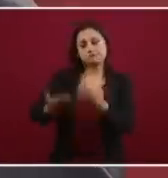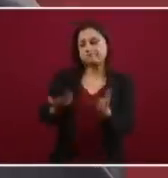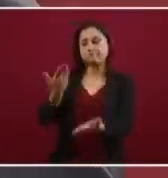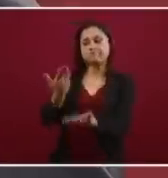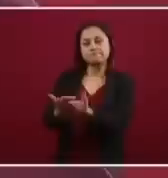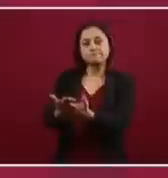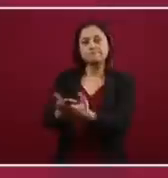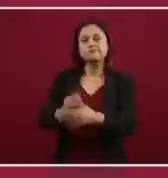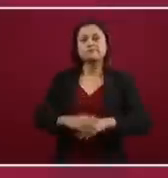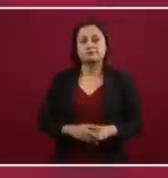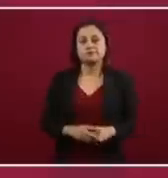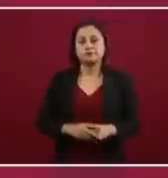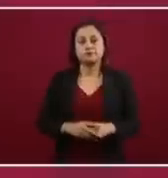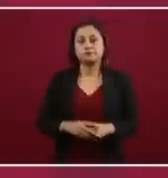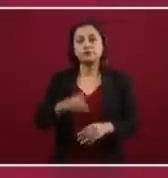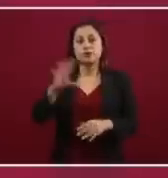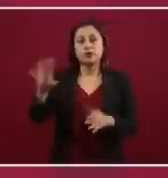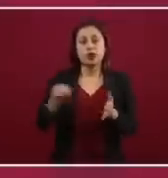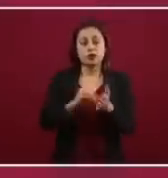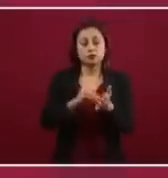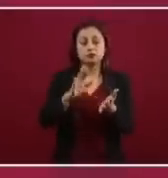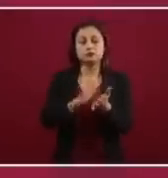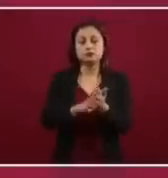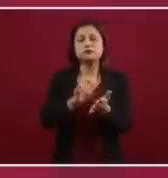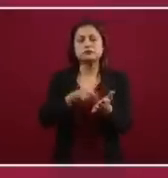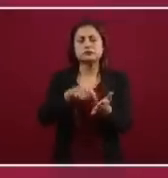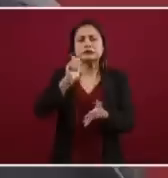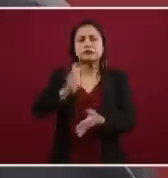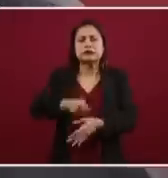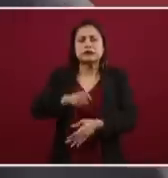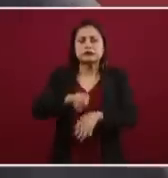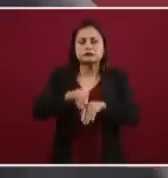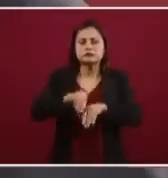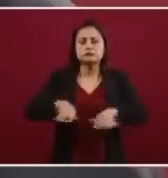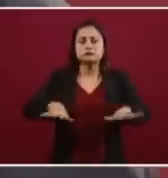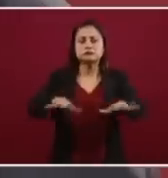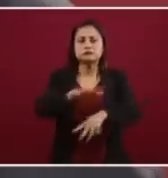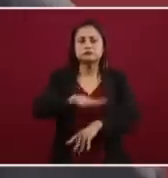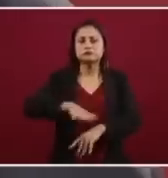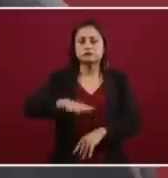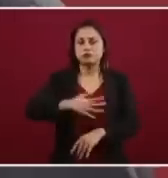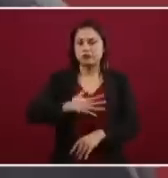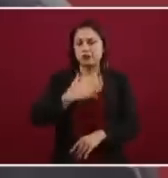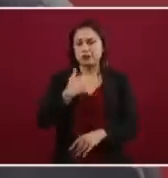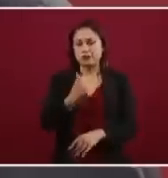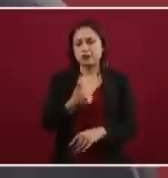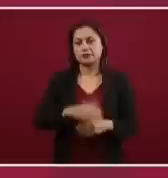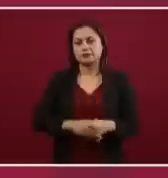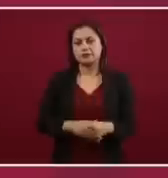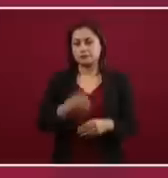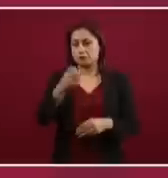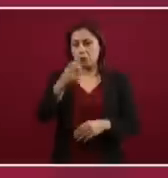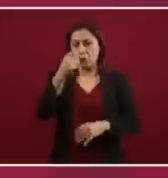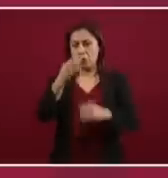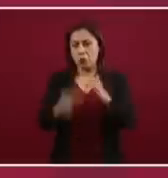el estado de bienestar. Es lo único que está haciendo falta.